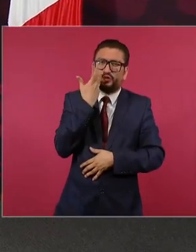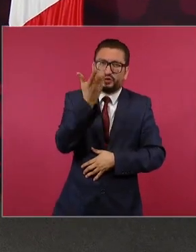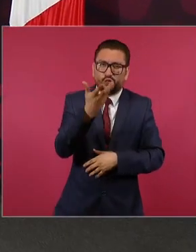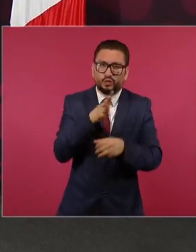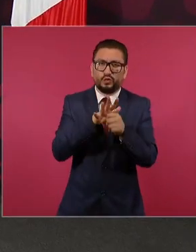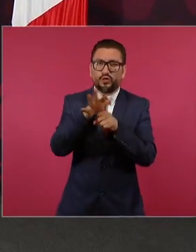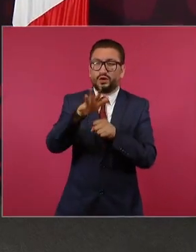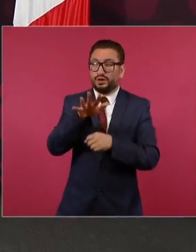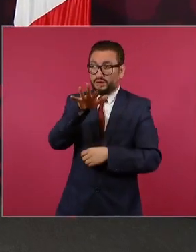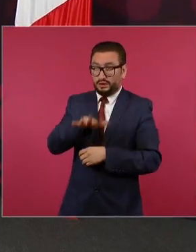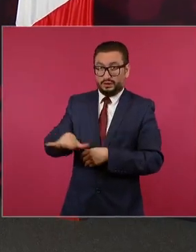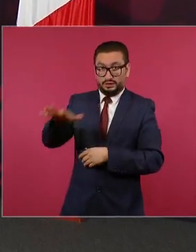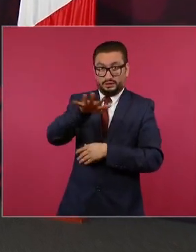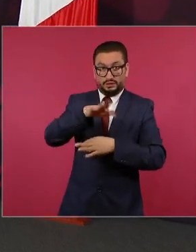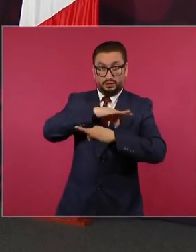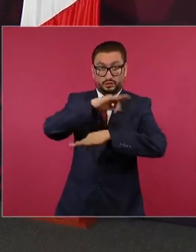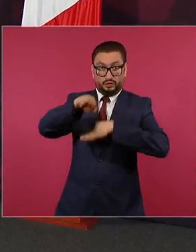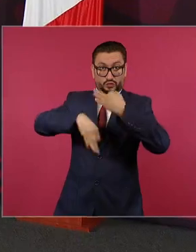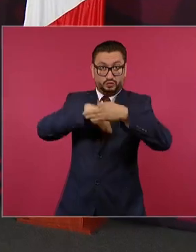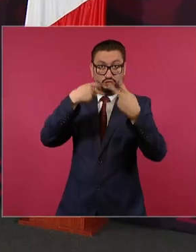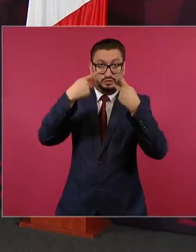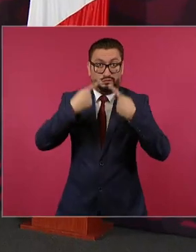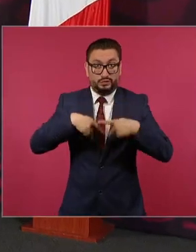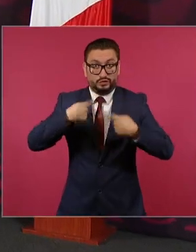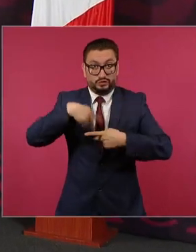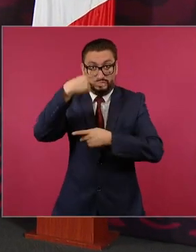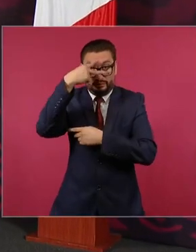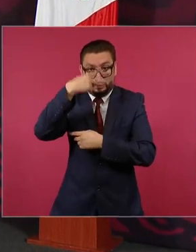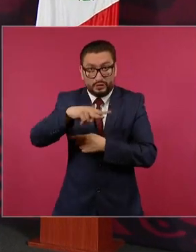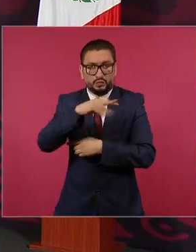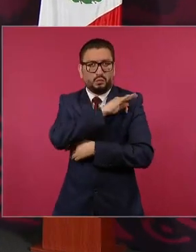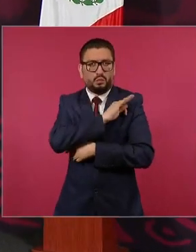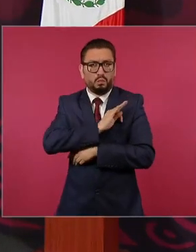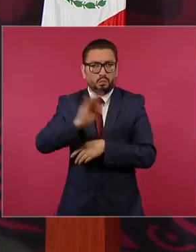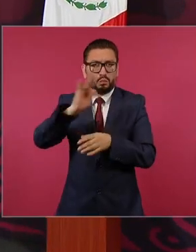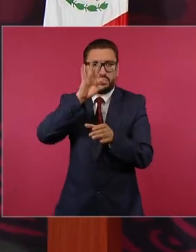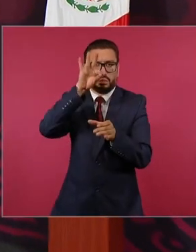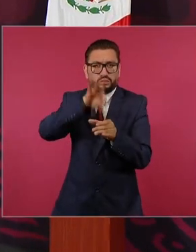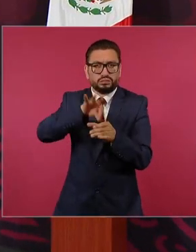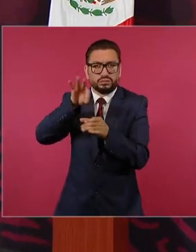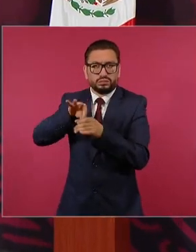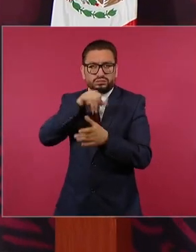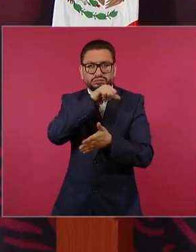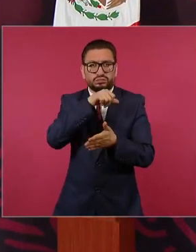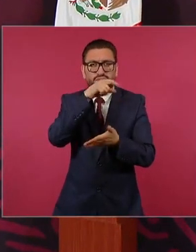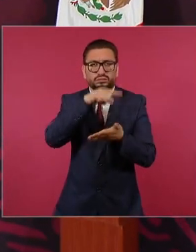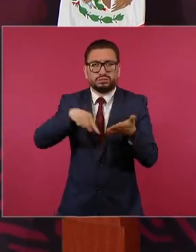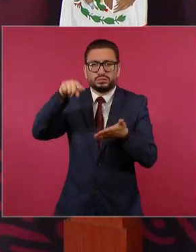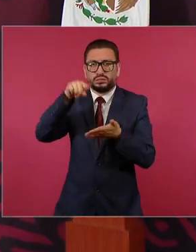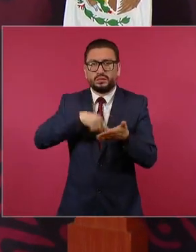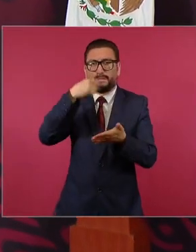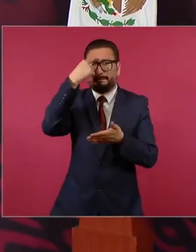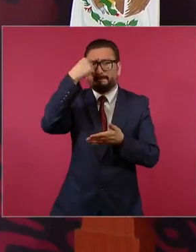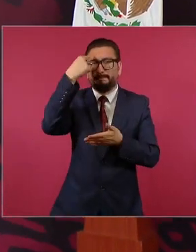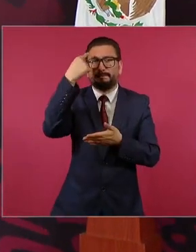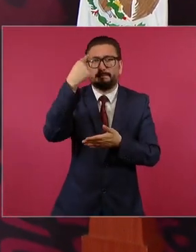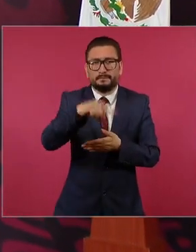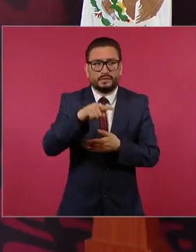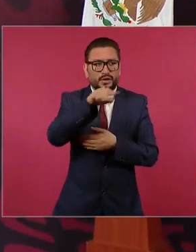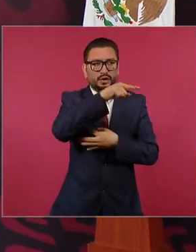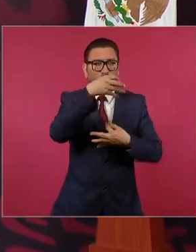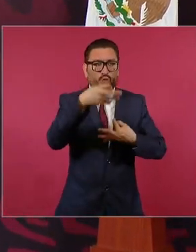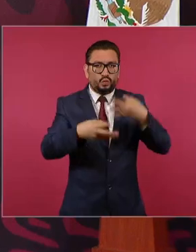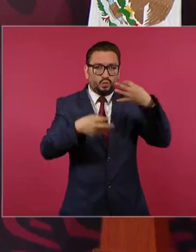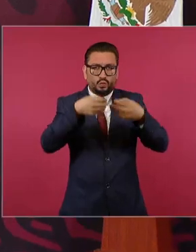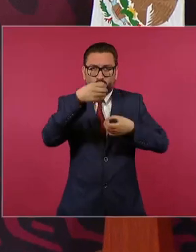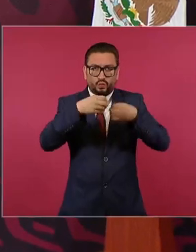es que el pueblo elija a los jueces, a los magistrados y a los ministros